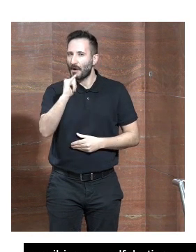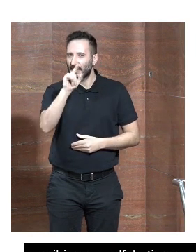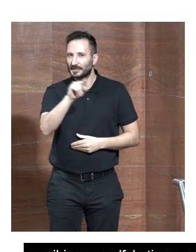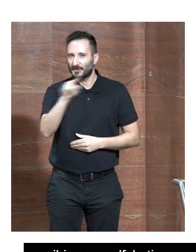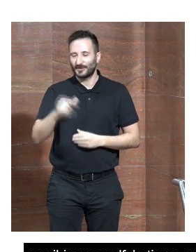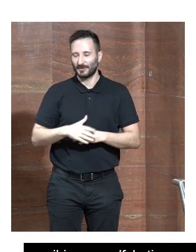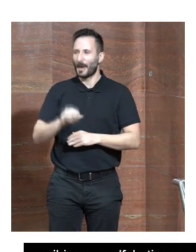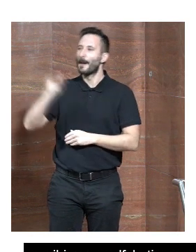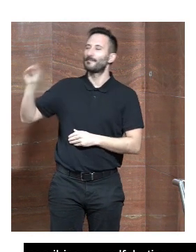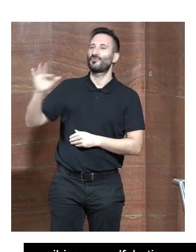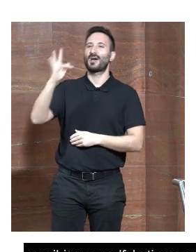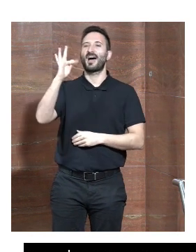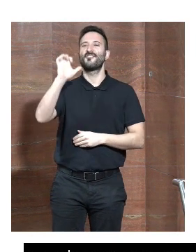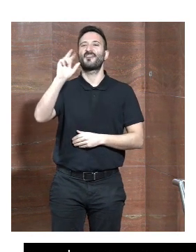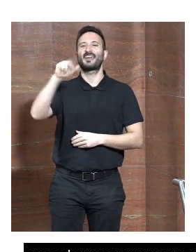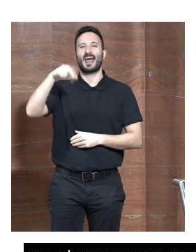Esa es para Fernando.